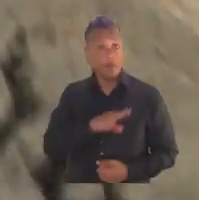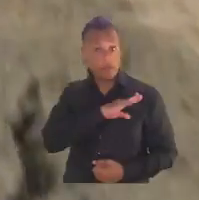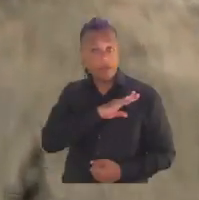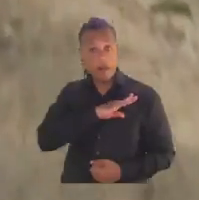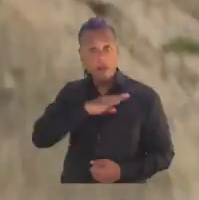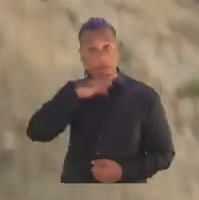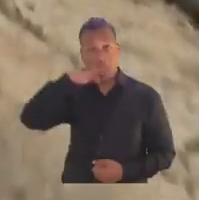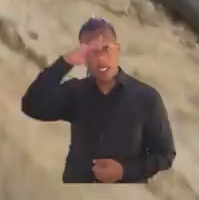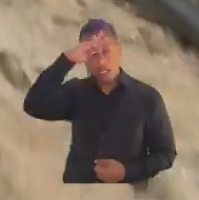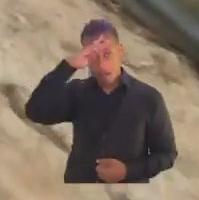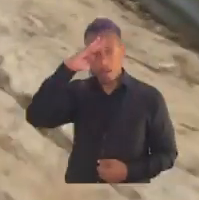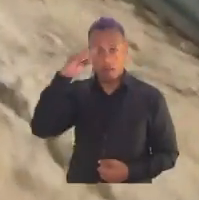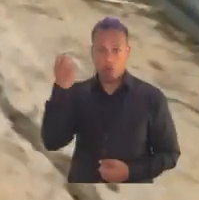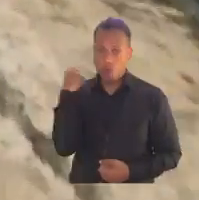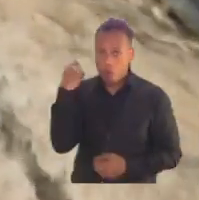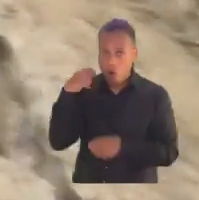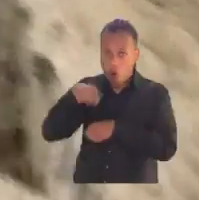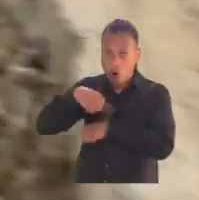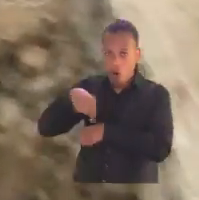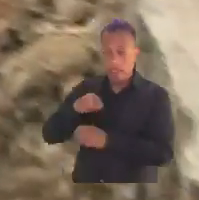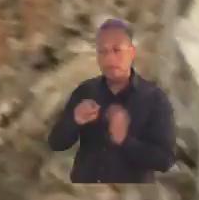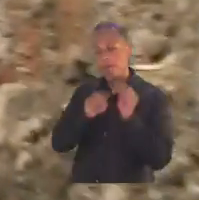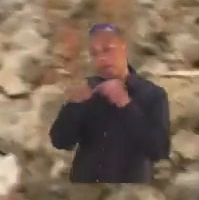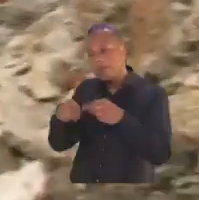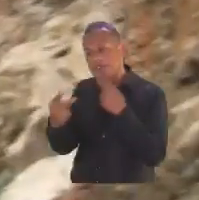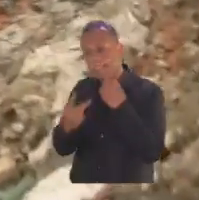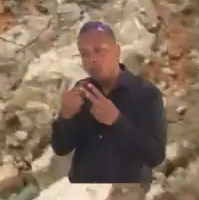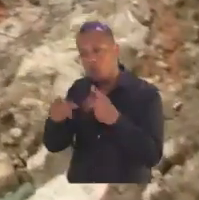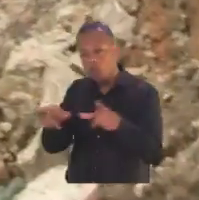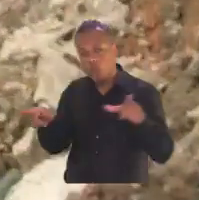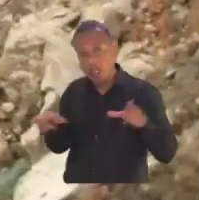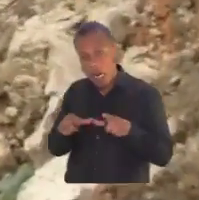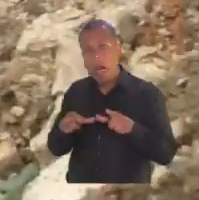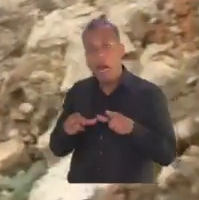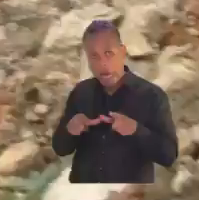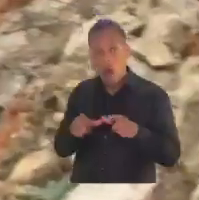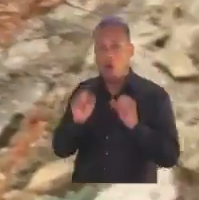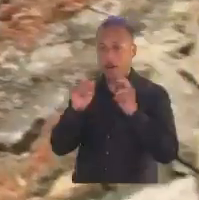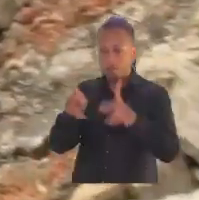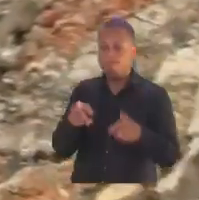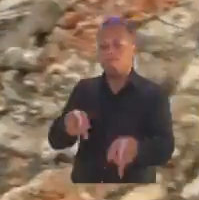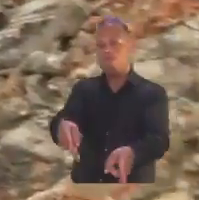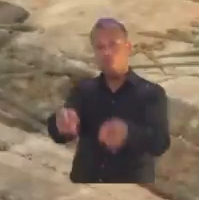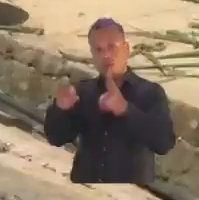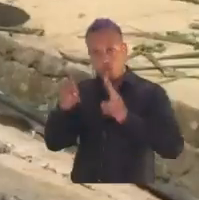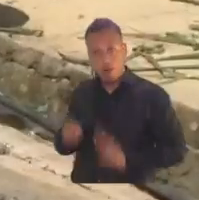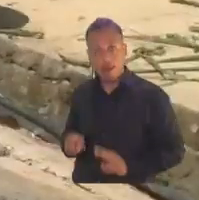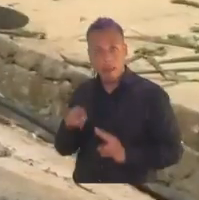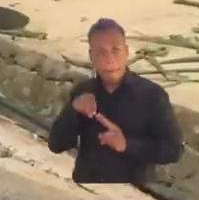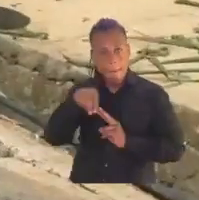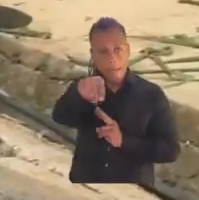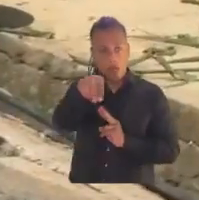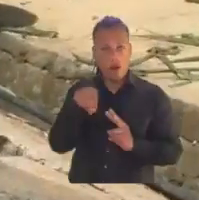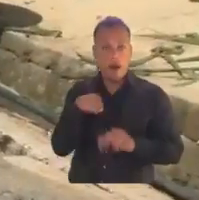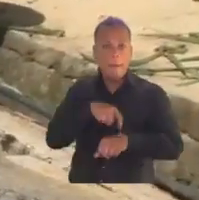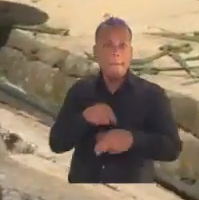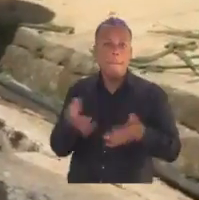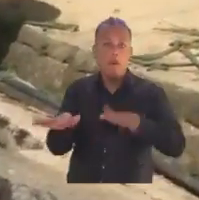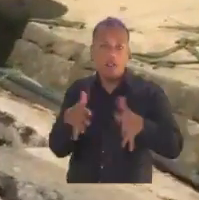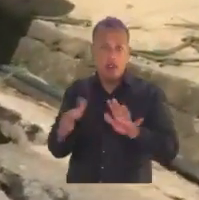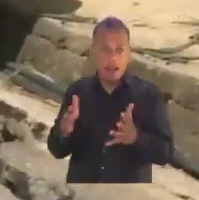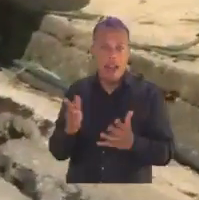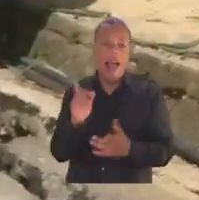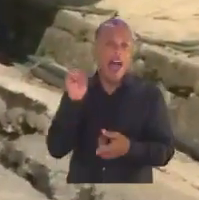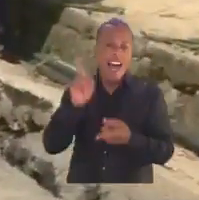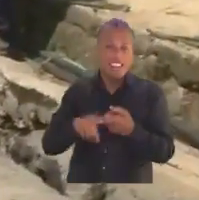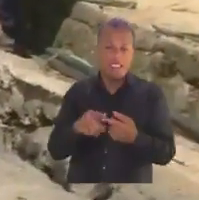en las últimas horas visitó la zona y anunció la instalación de un puente peatonal provisional mientras se construye una nueva